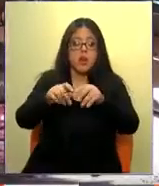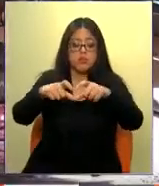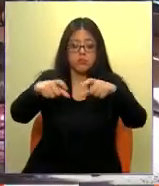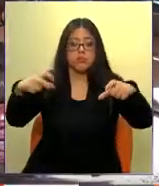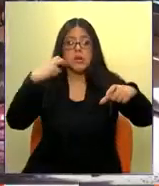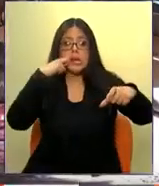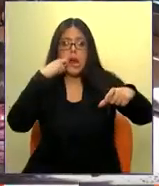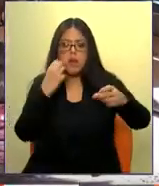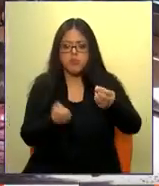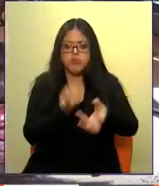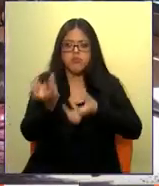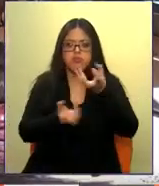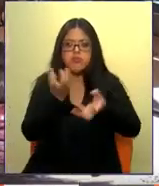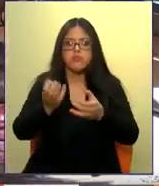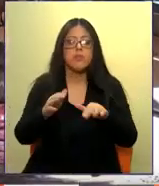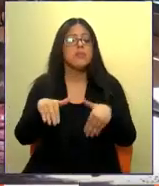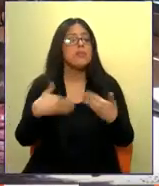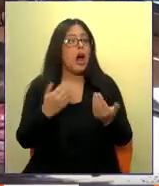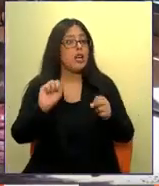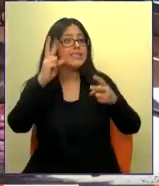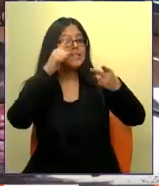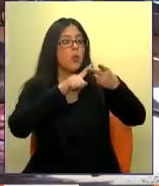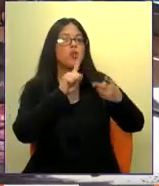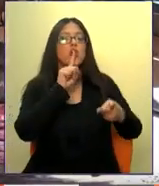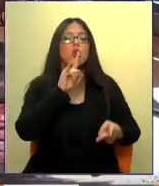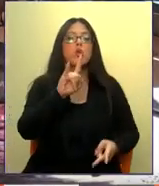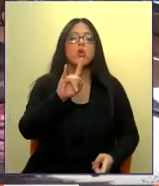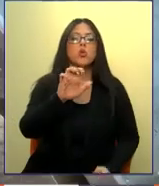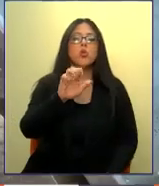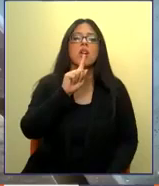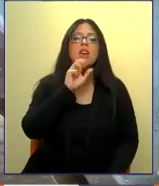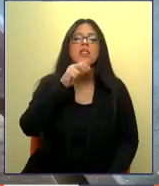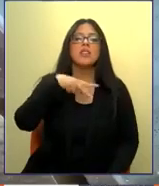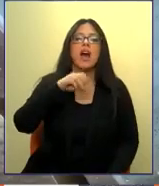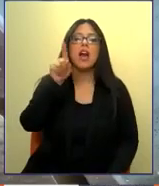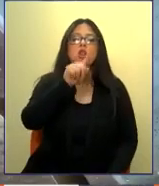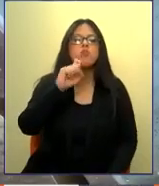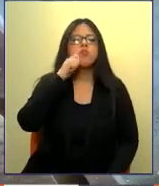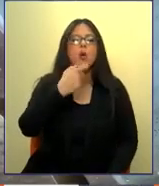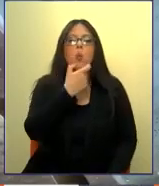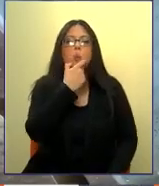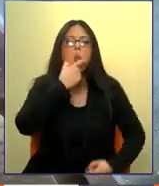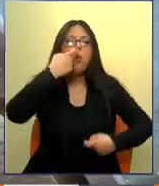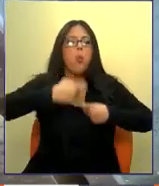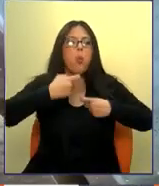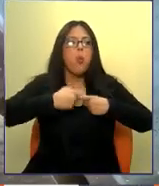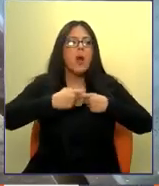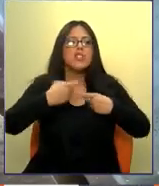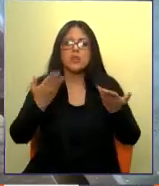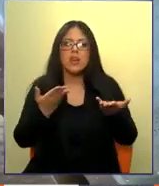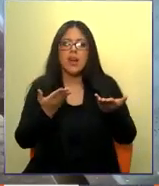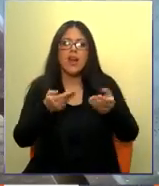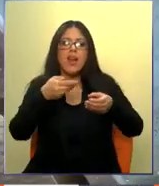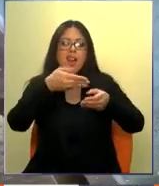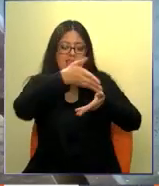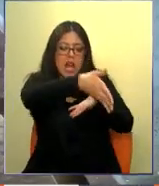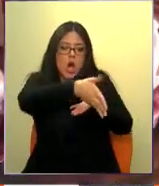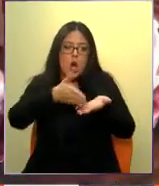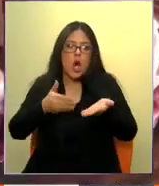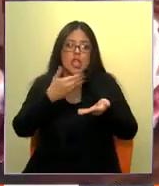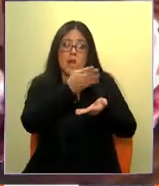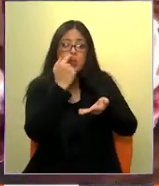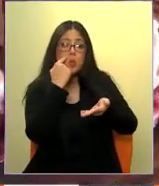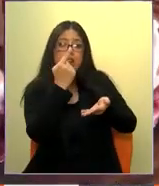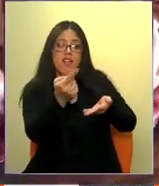son los tuétanos. Los tuétanos son huesos que tú se los debes pedir a tu carnicero que lo corte de manera longitudinal. Ahora, esto lo